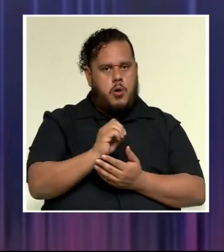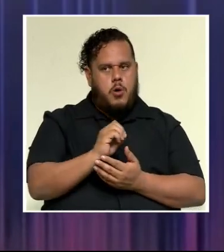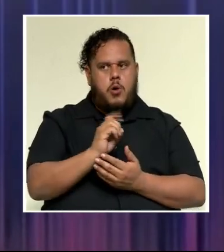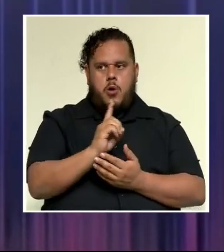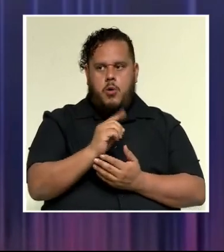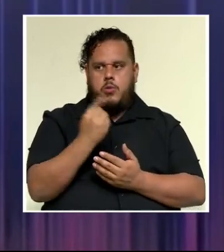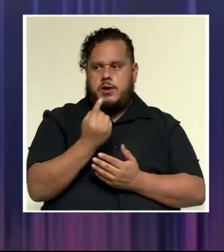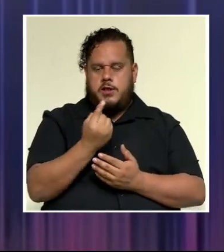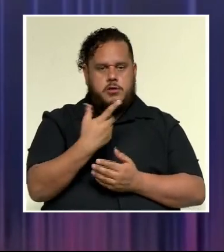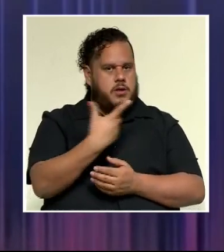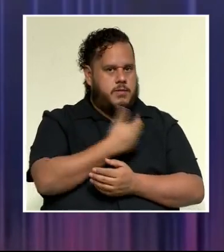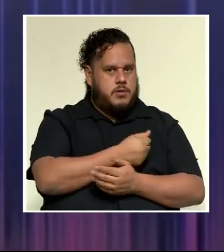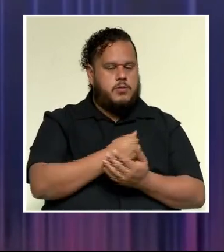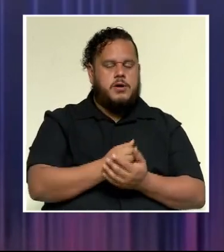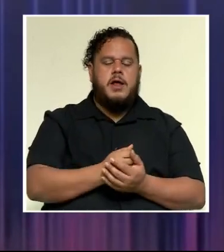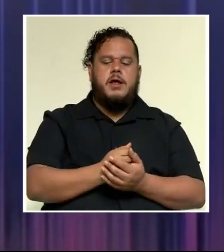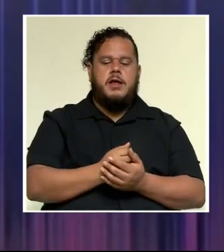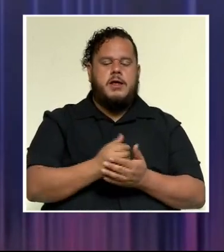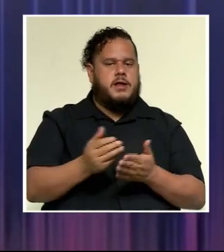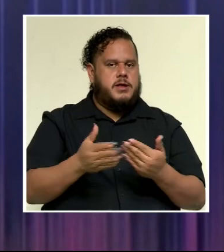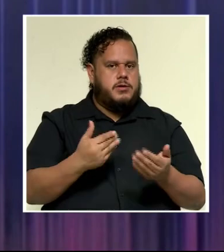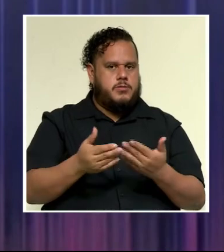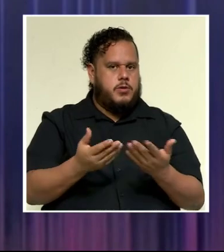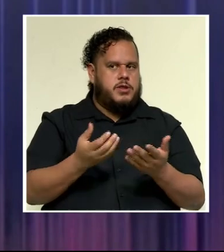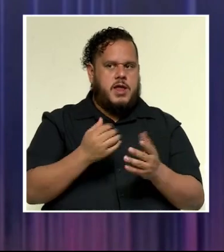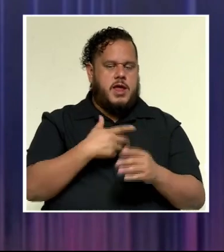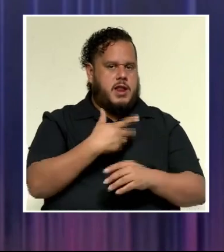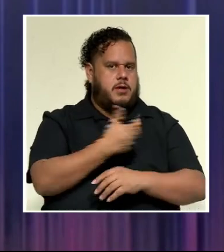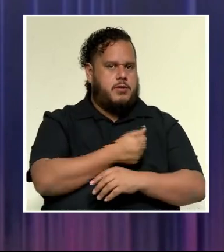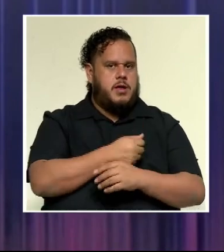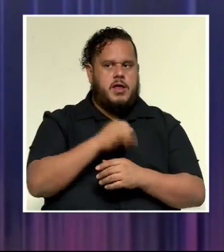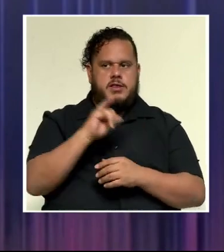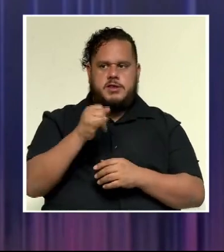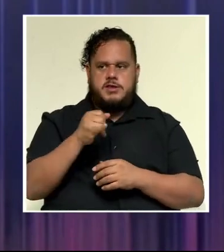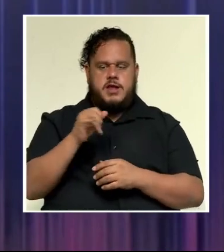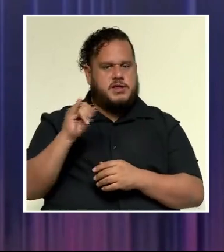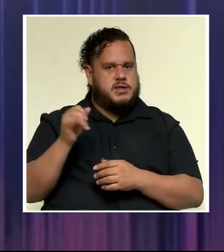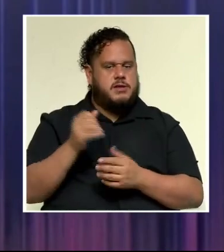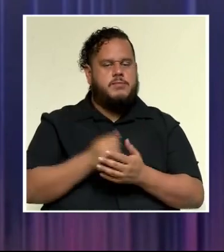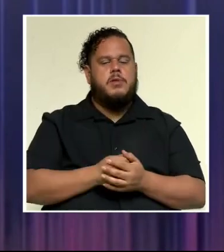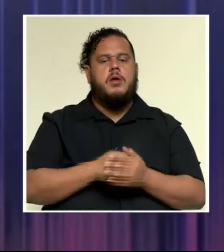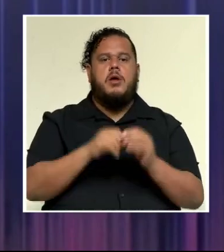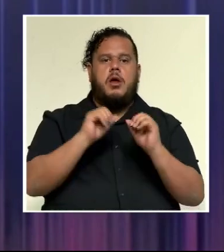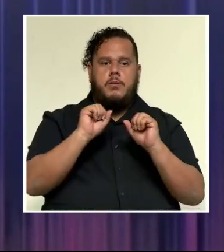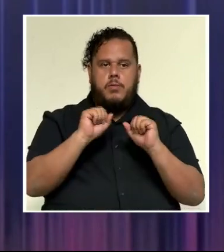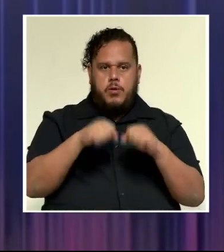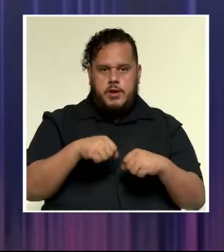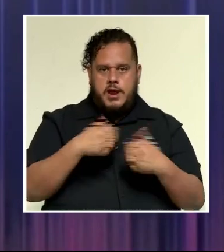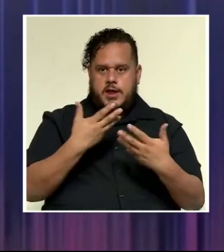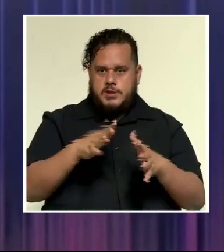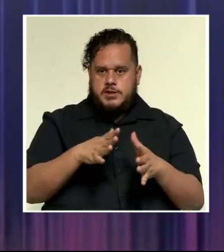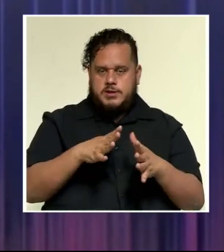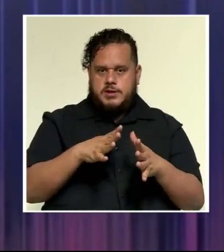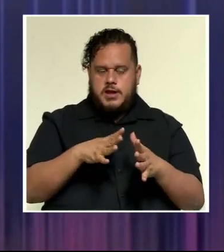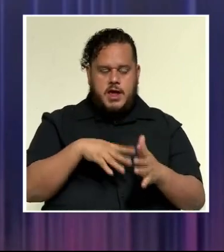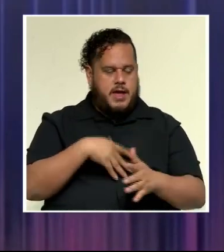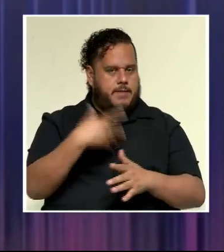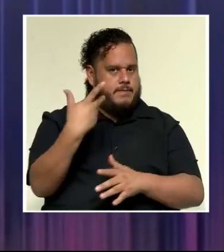sola dosis, en particular en el caso de la vacuna de Janssen, podrán ya